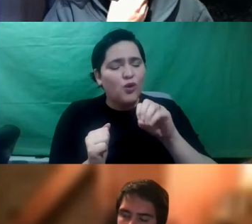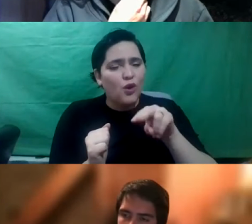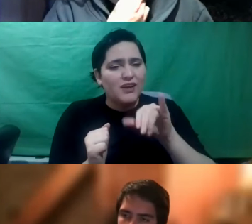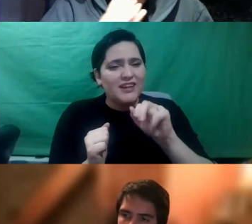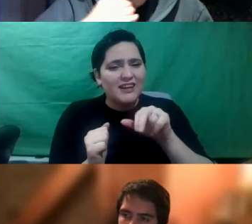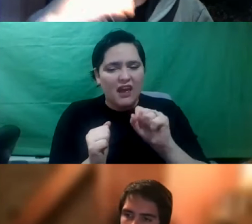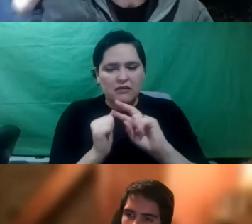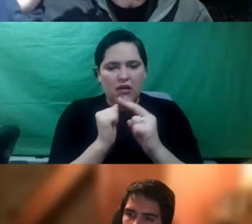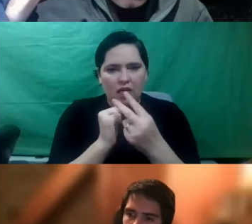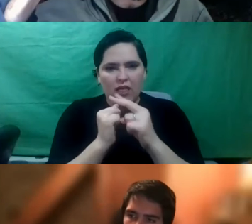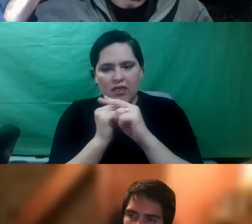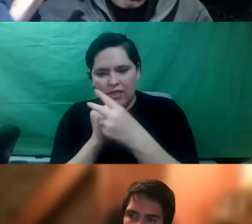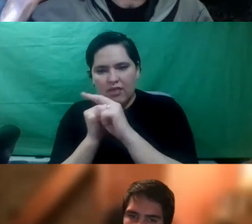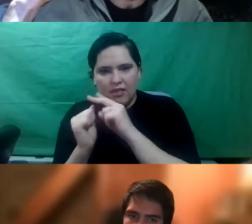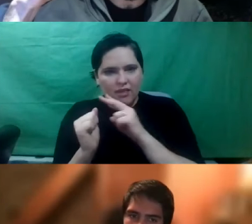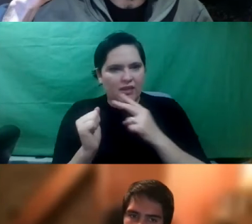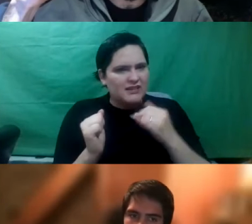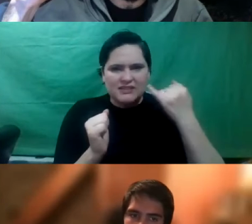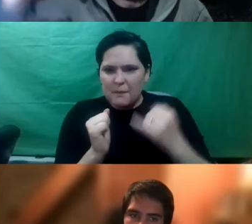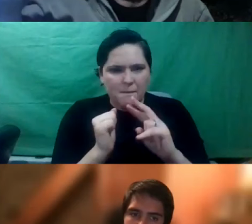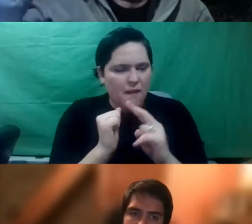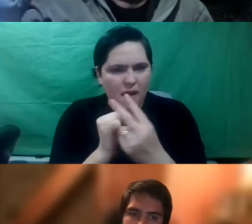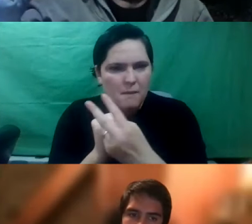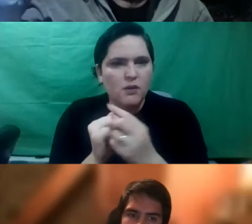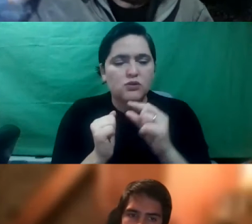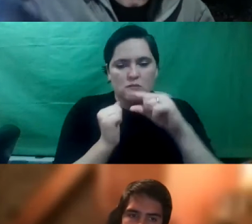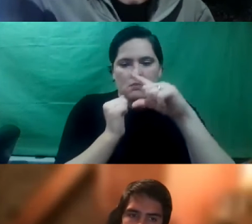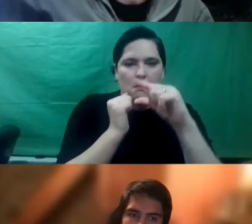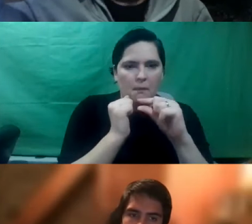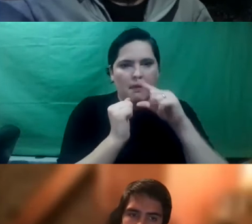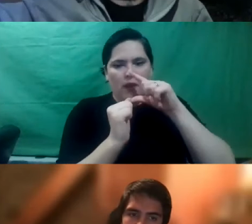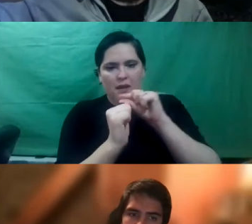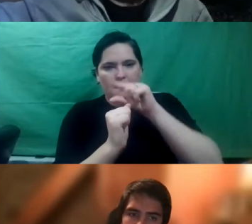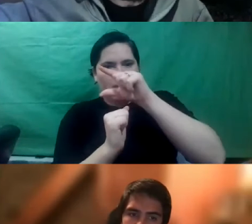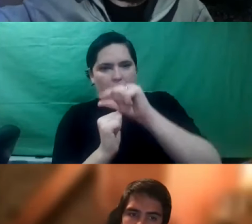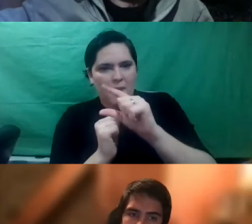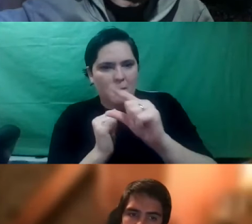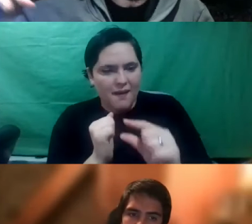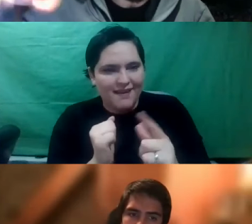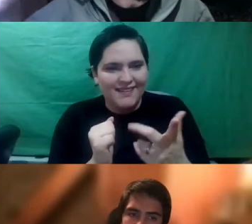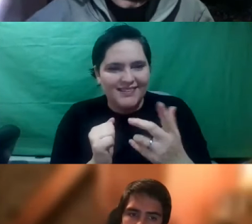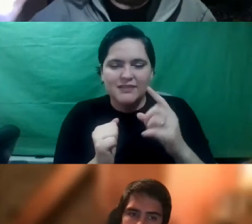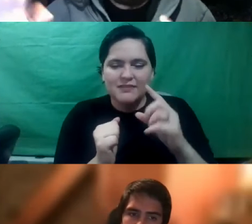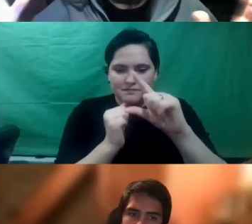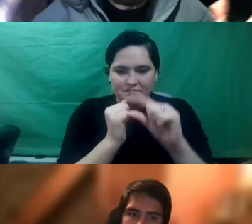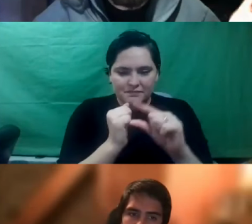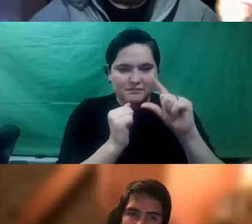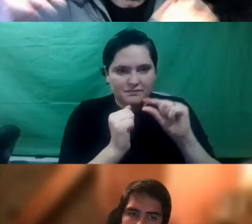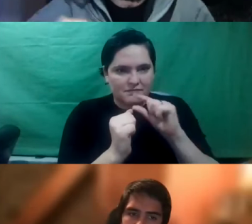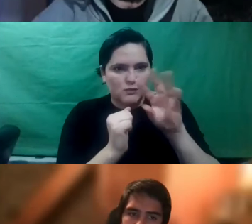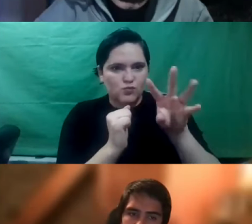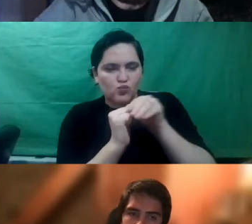este modelo, pero donde en vez de tener, digamos, como un tono de serotonina o otro tono de serotonina, tienes una función dinámica basada en